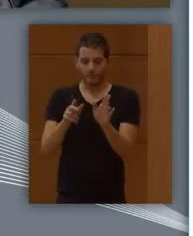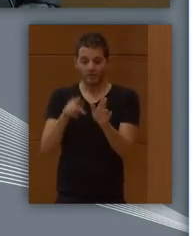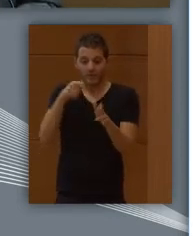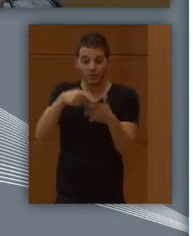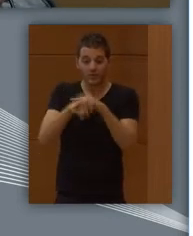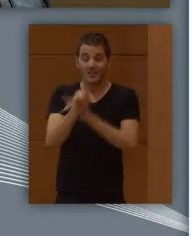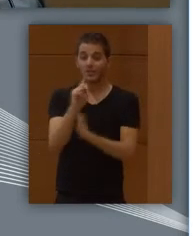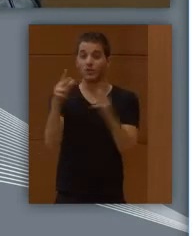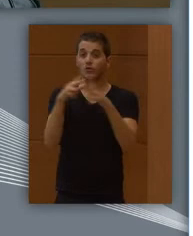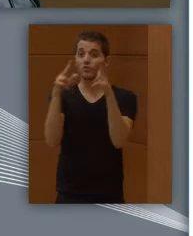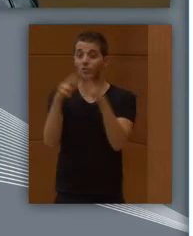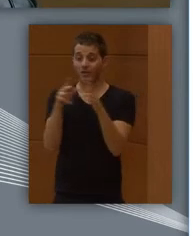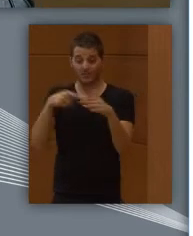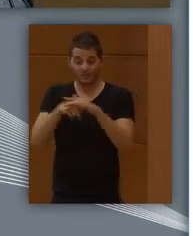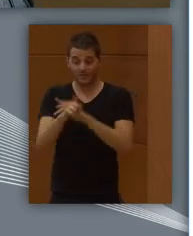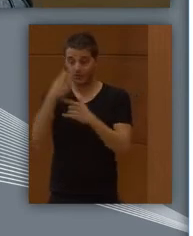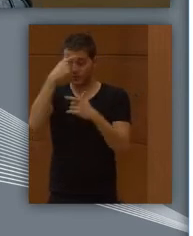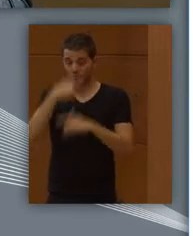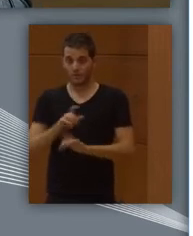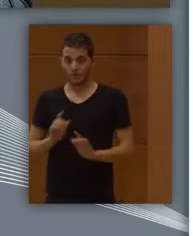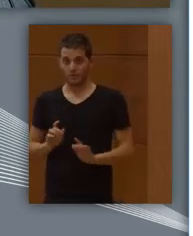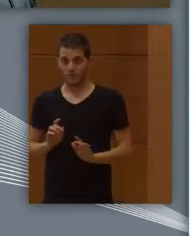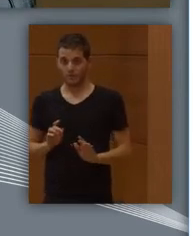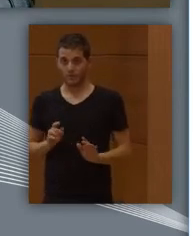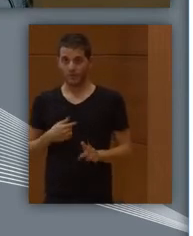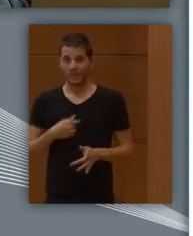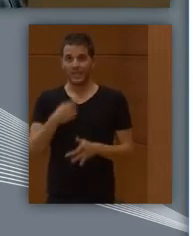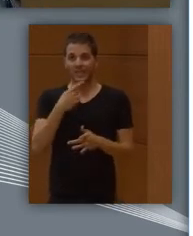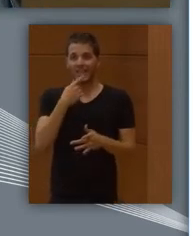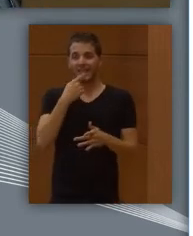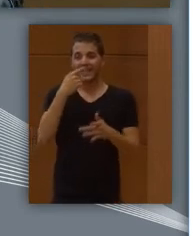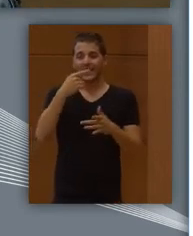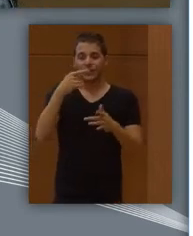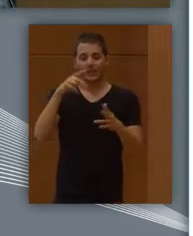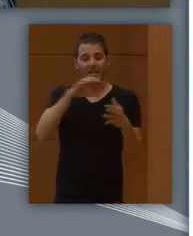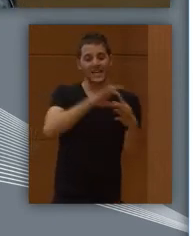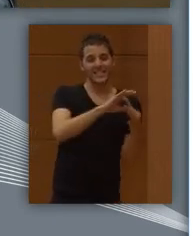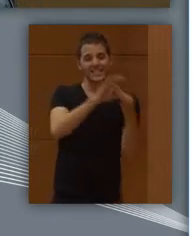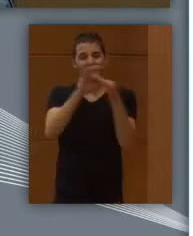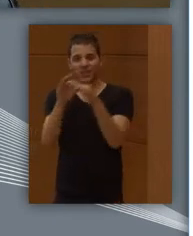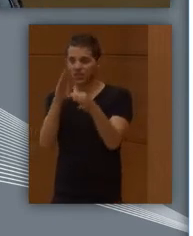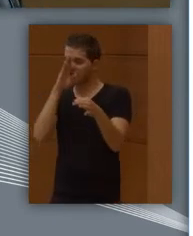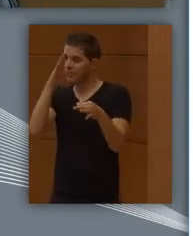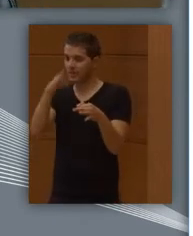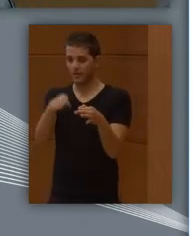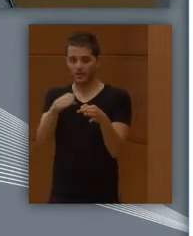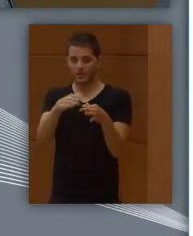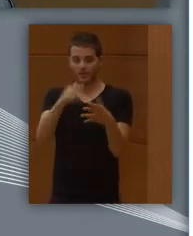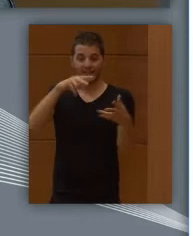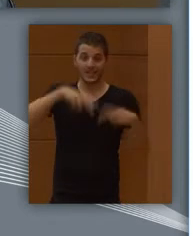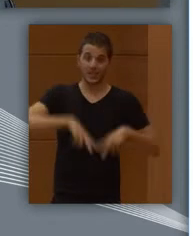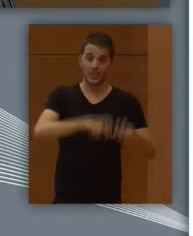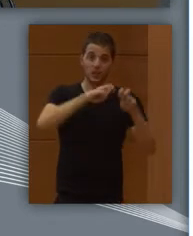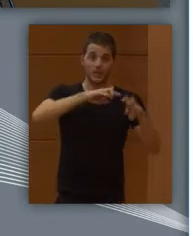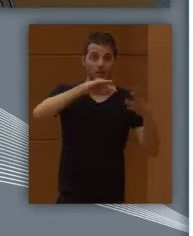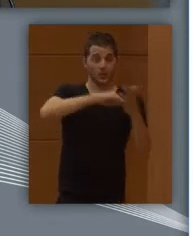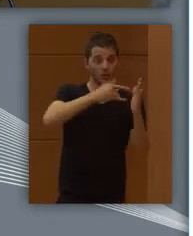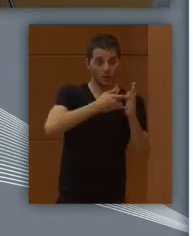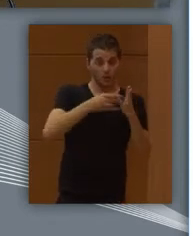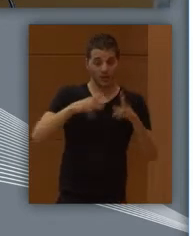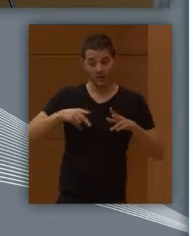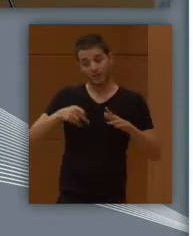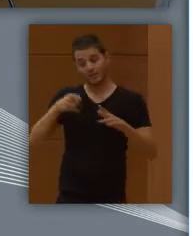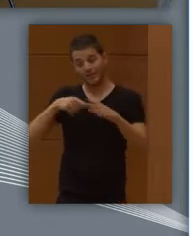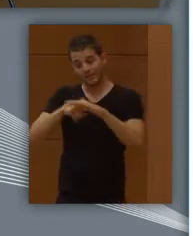desarrollo social. Para mí no existe una correlación necesariamente directa entre innovación tecnológica